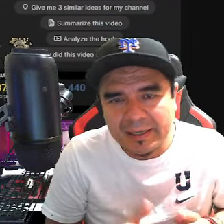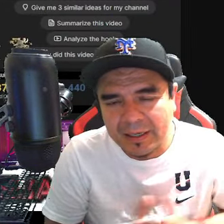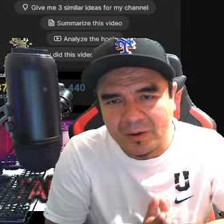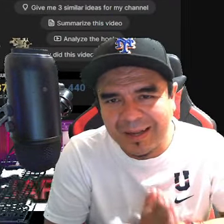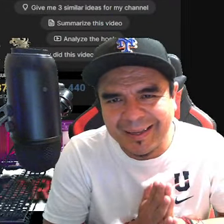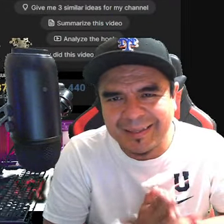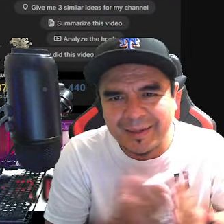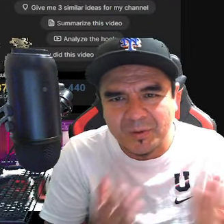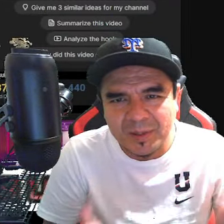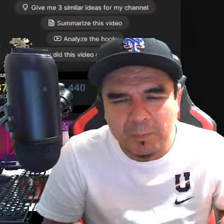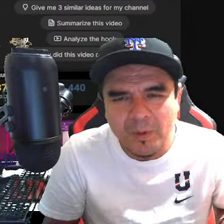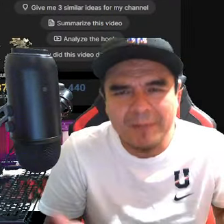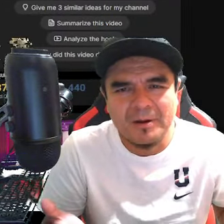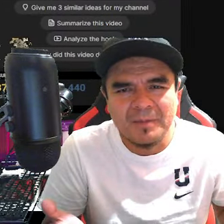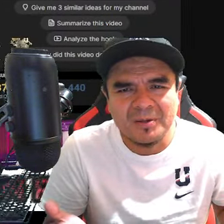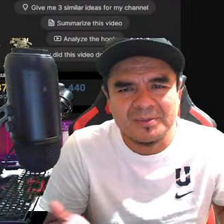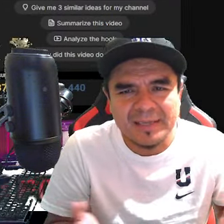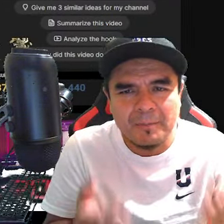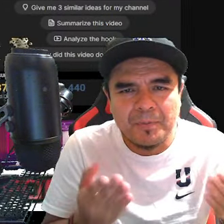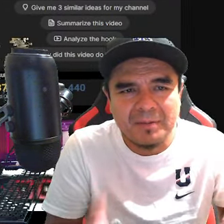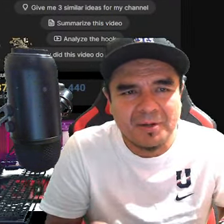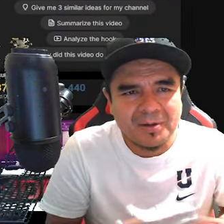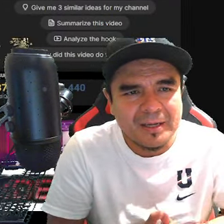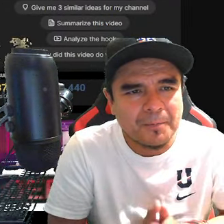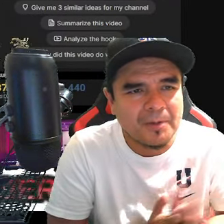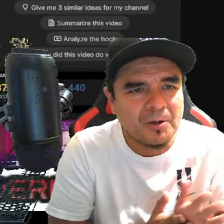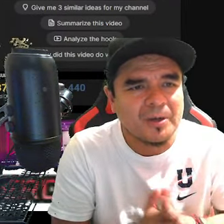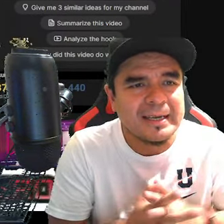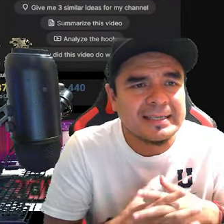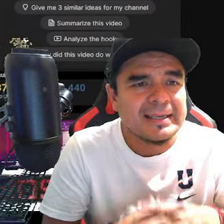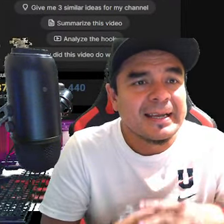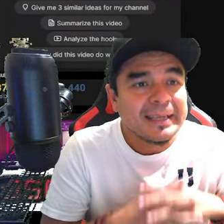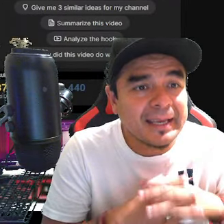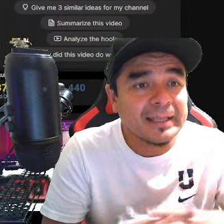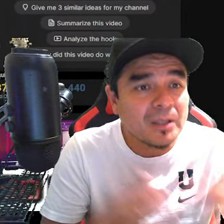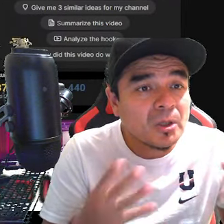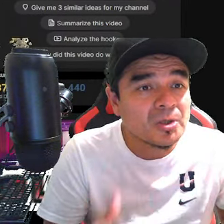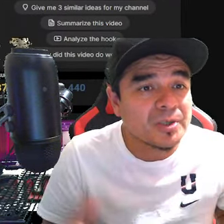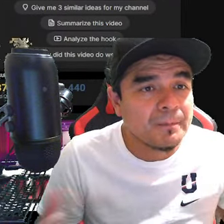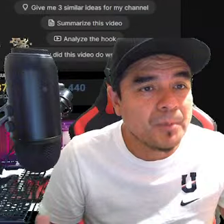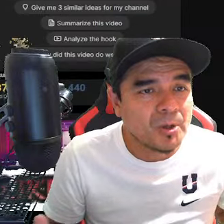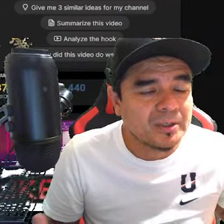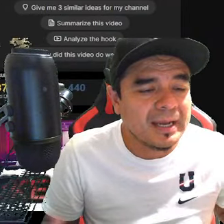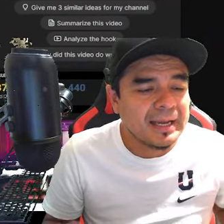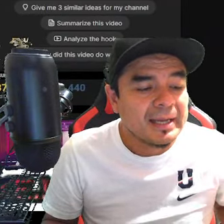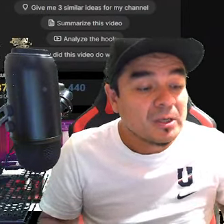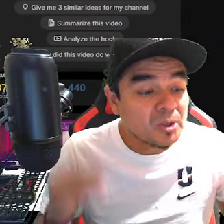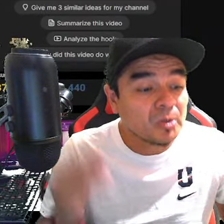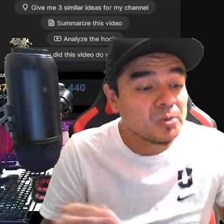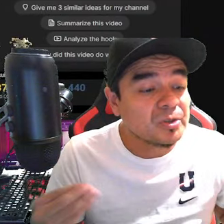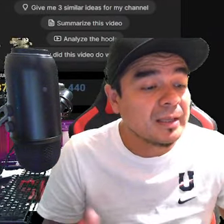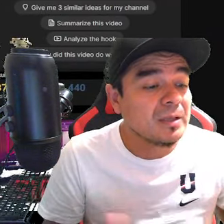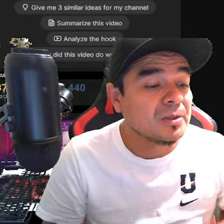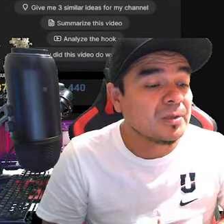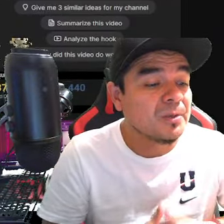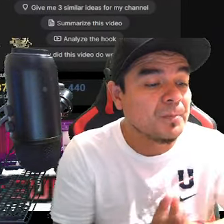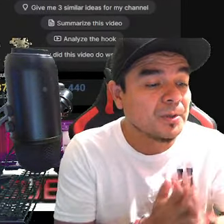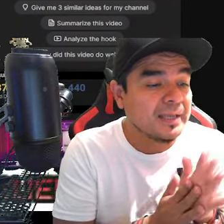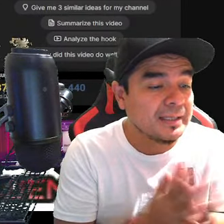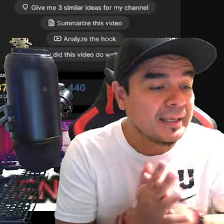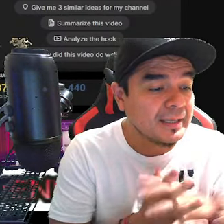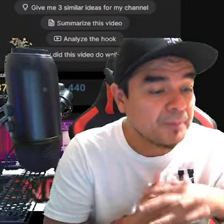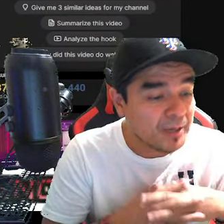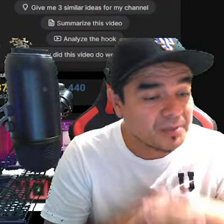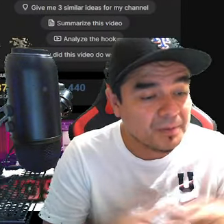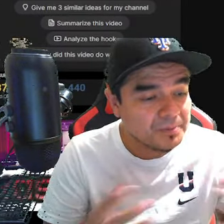estar con la gente, con el pueblo, amigos. El pueblo es quien nos importa. Son ustedes los que nos